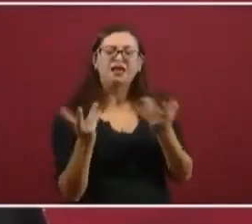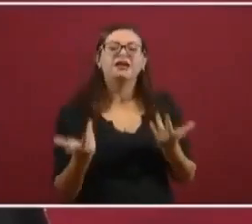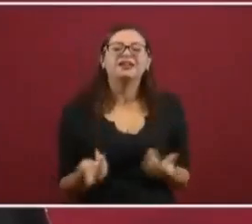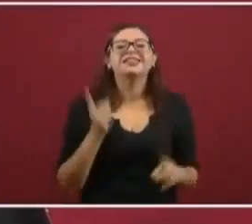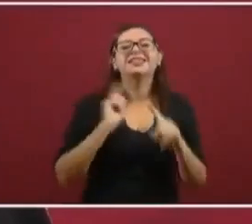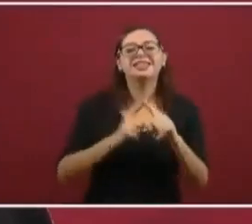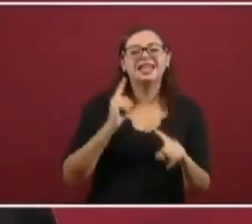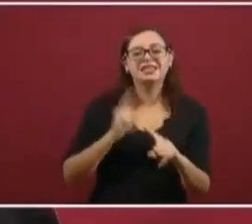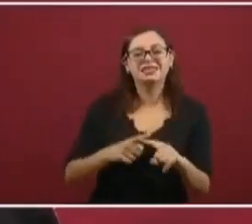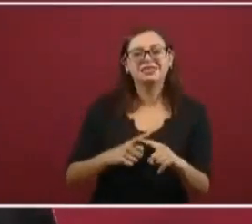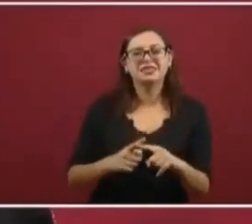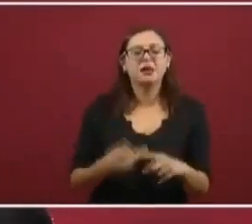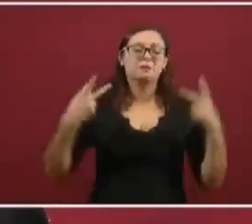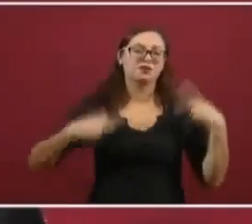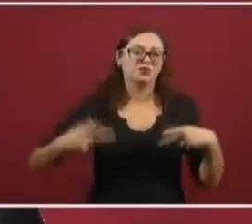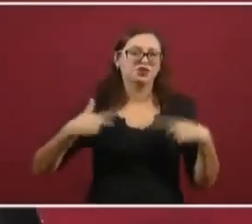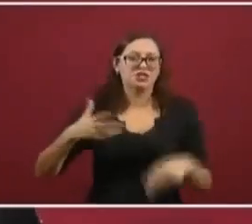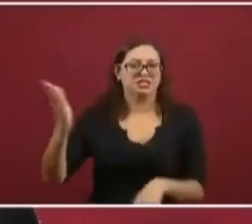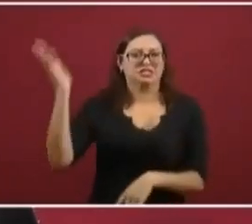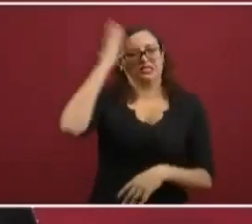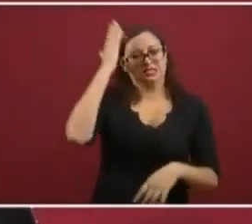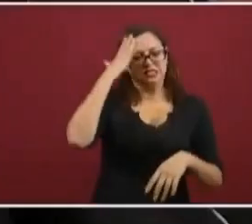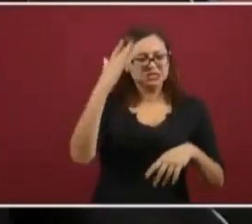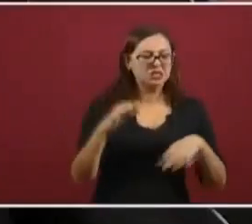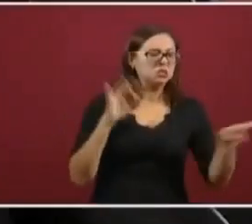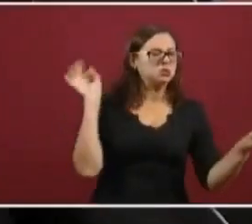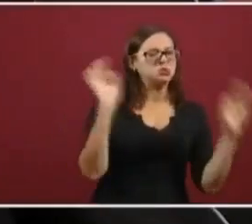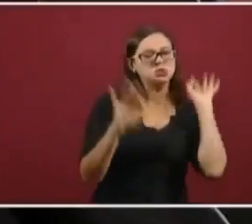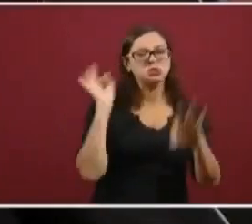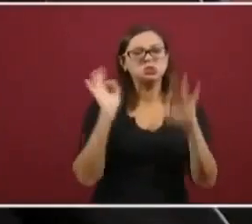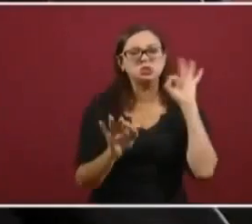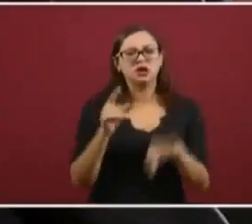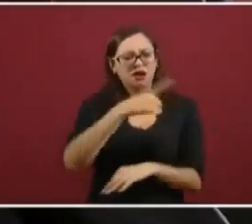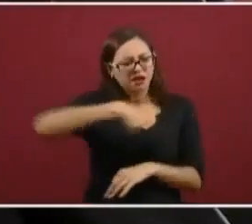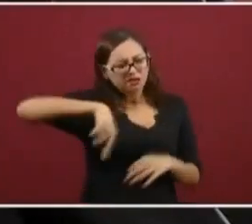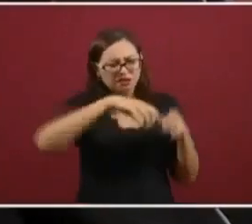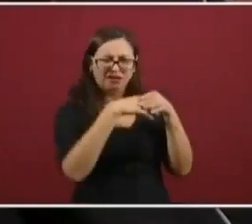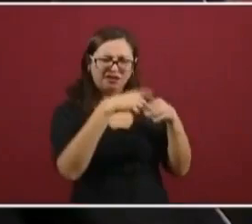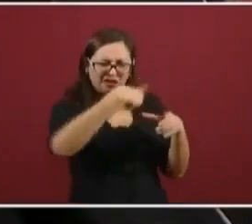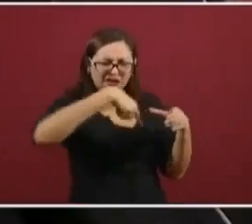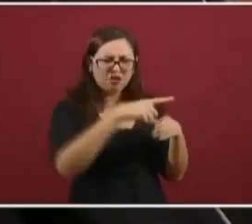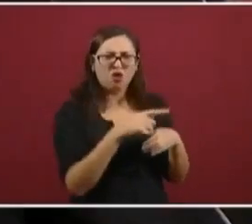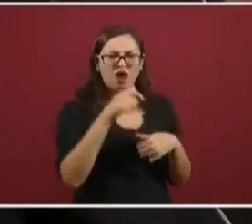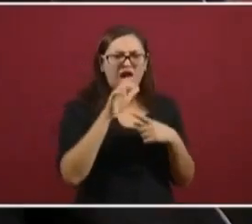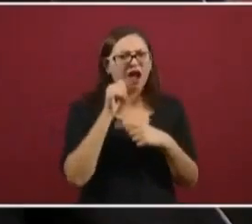movimiento no trabajan en la policía